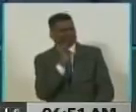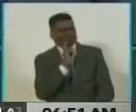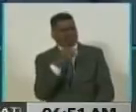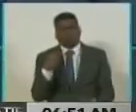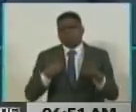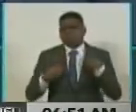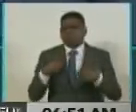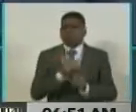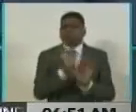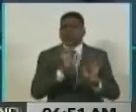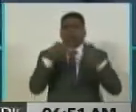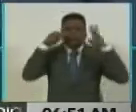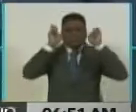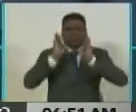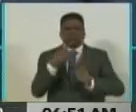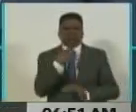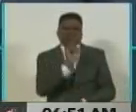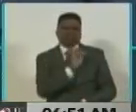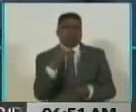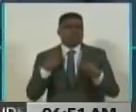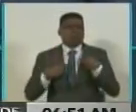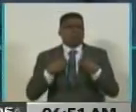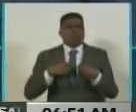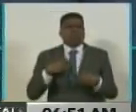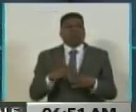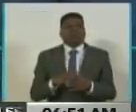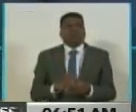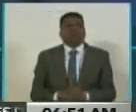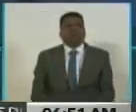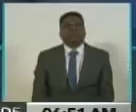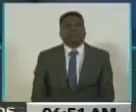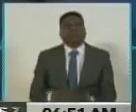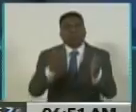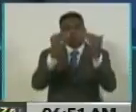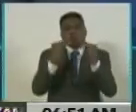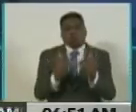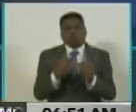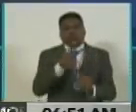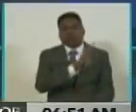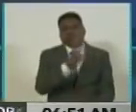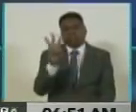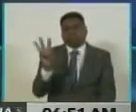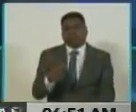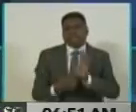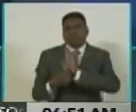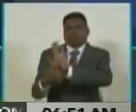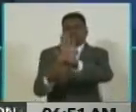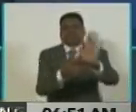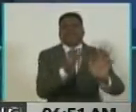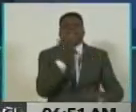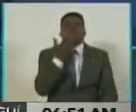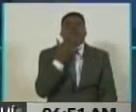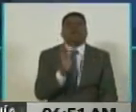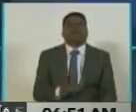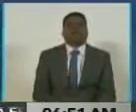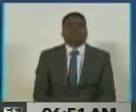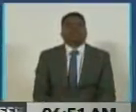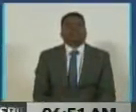el contexto político venezolano. Gracias, profesora. Tenemos también otros portales acá para mostrarle. Por ejemplo, acá